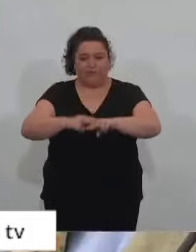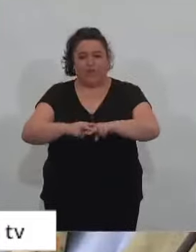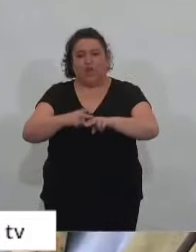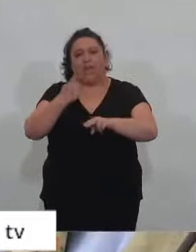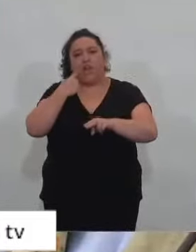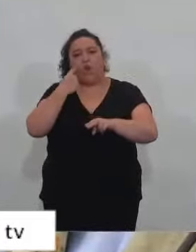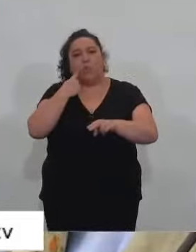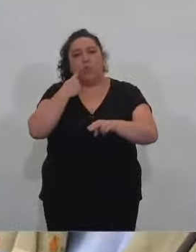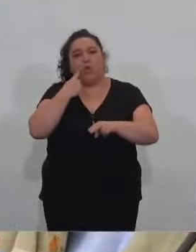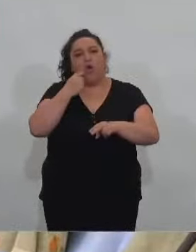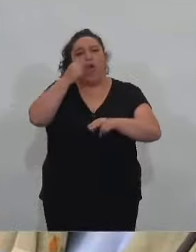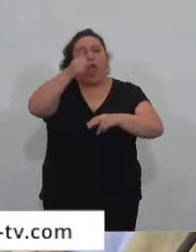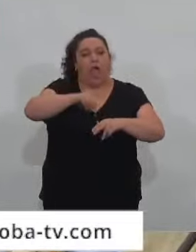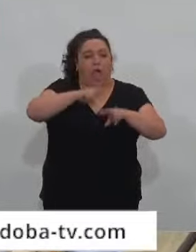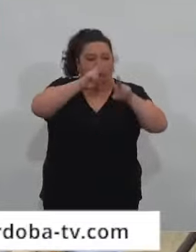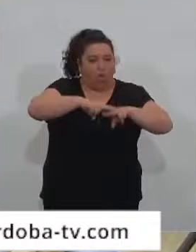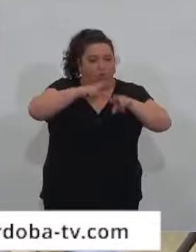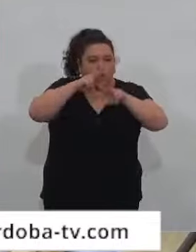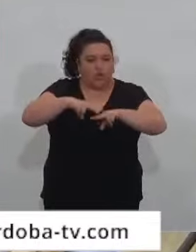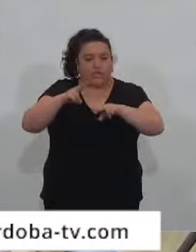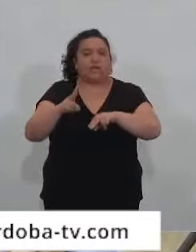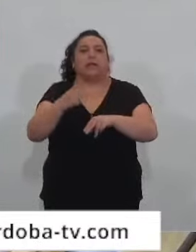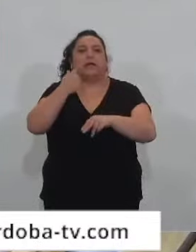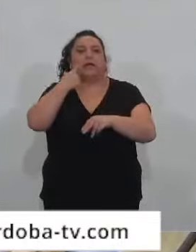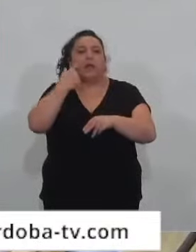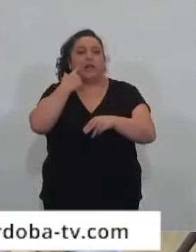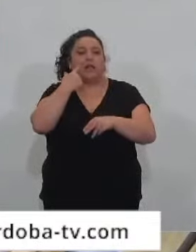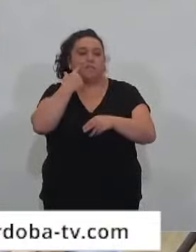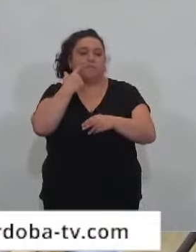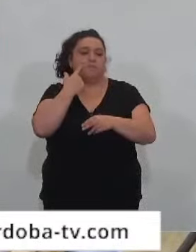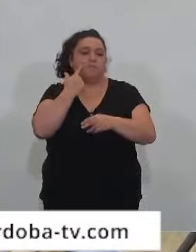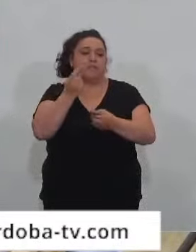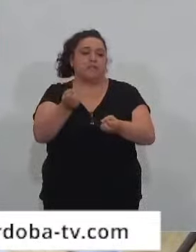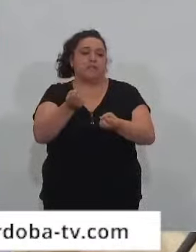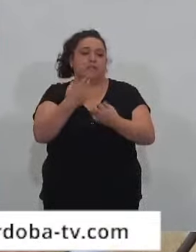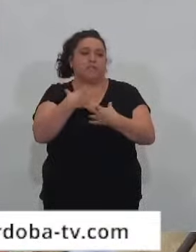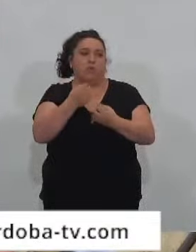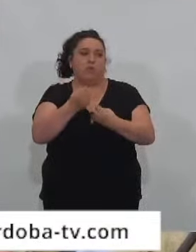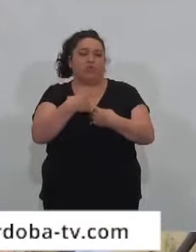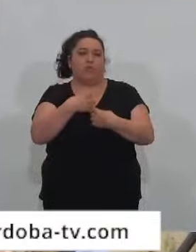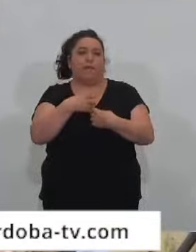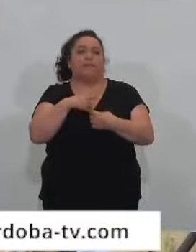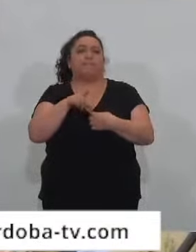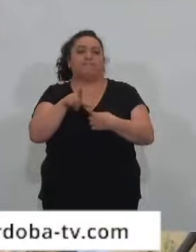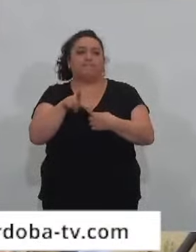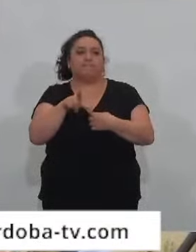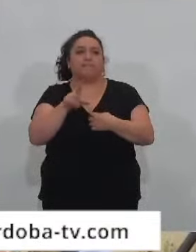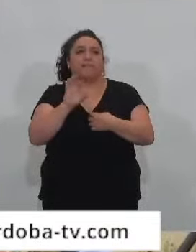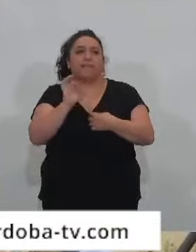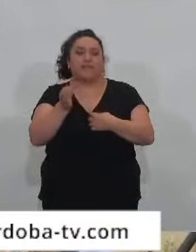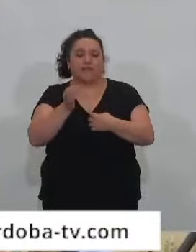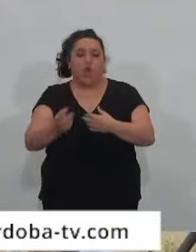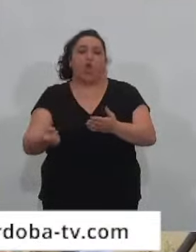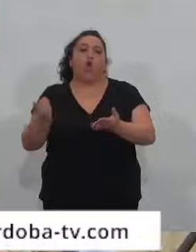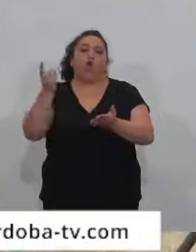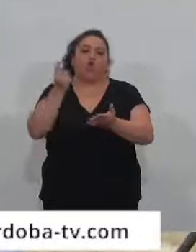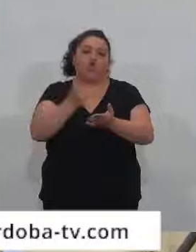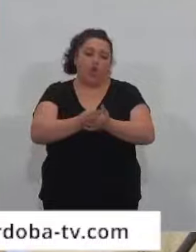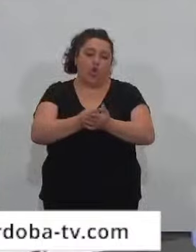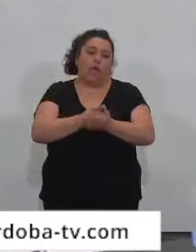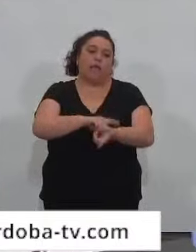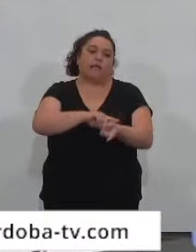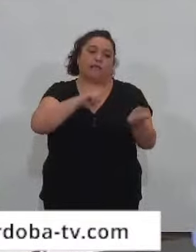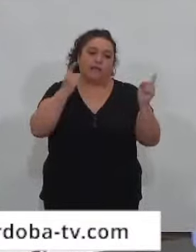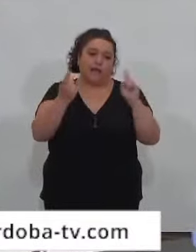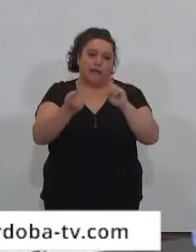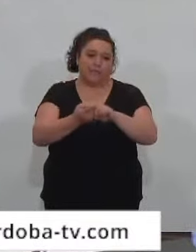auditoría se nos alerta de que efectivamente pues, hay que volver a hacer modificaciones, implementando nuevos puntos de riego, sustituyendo algunos